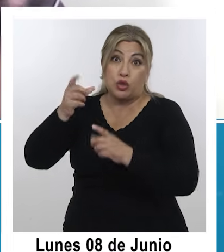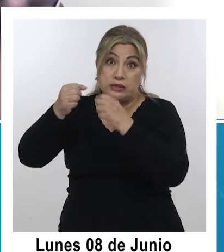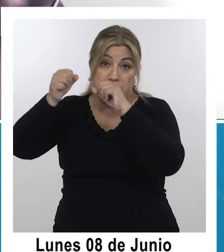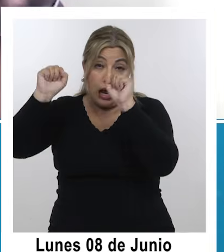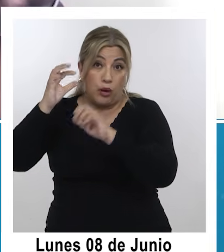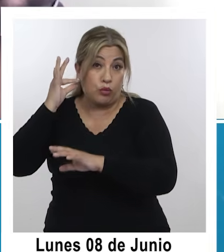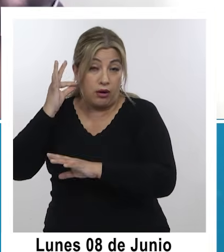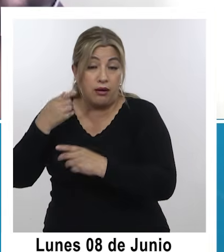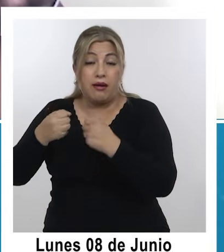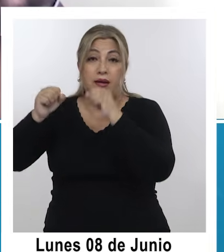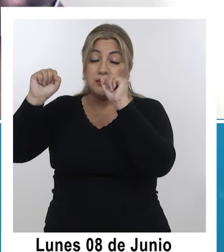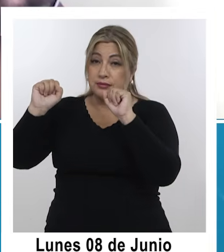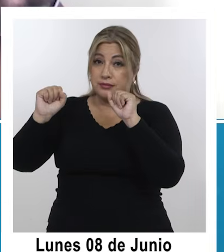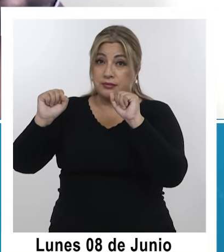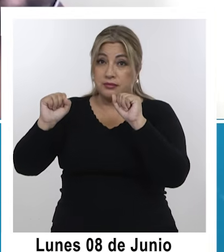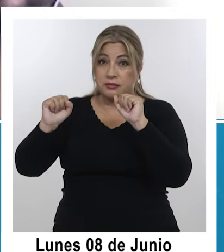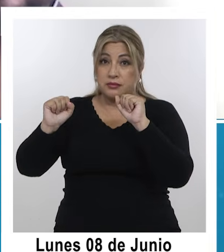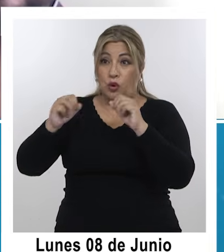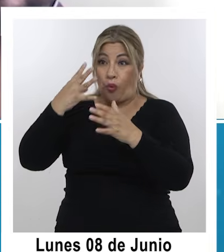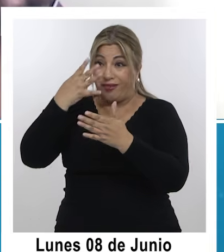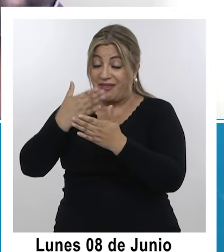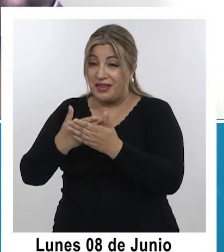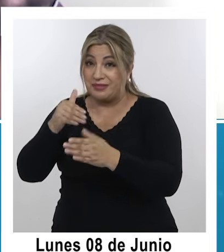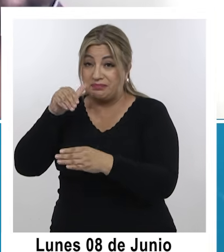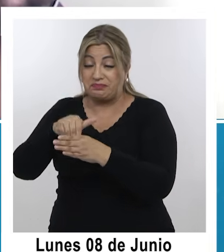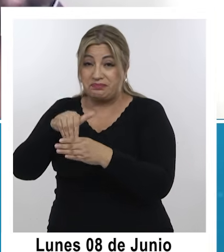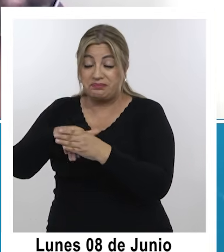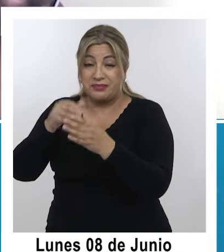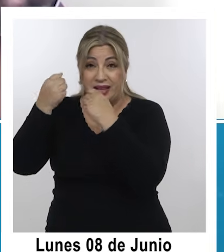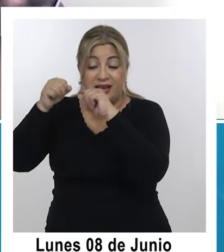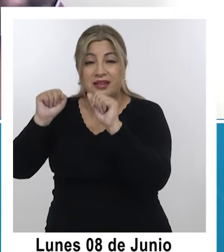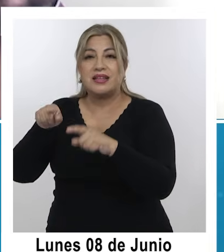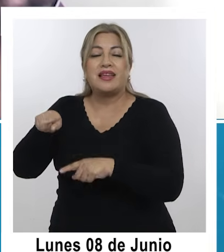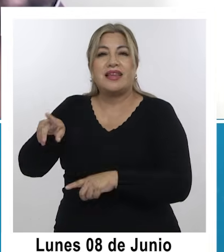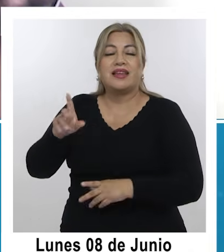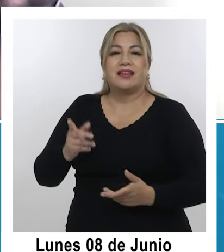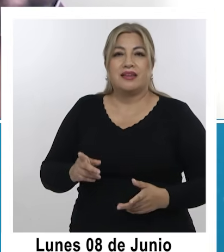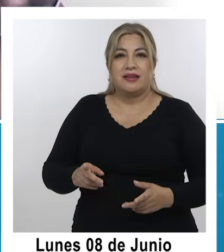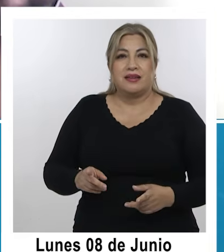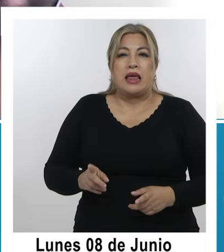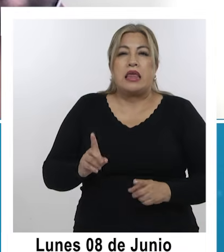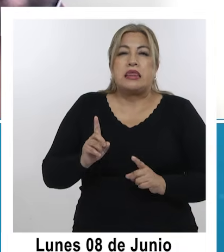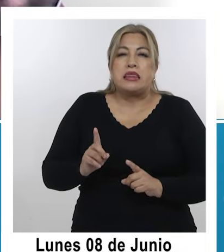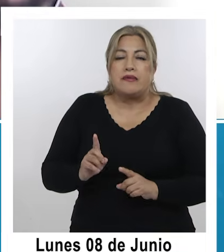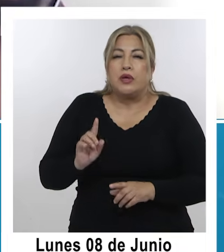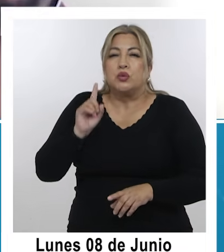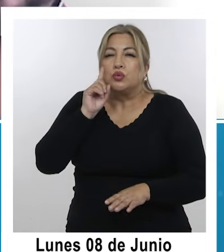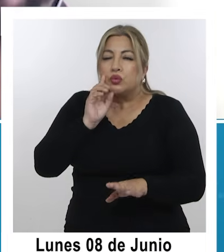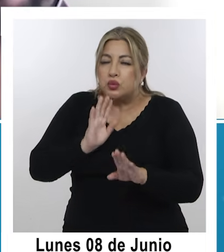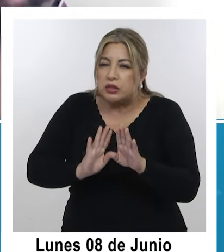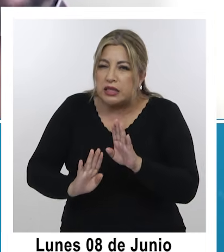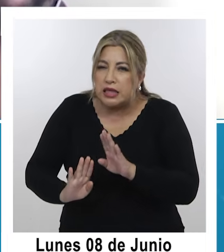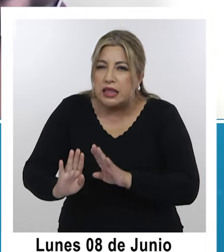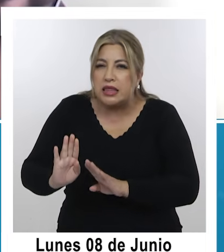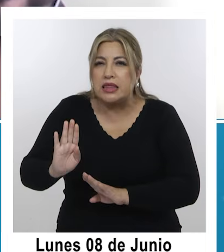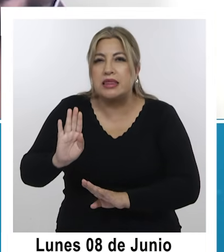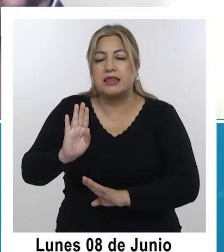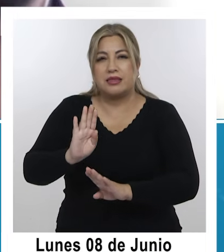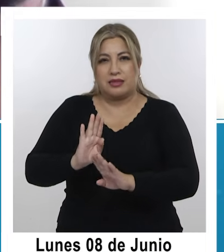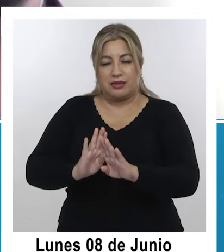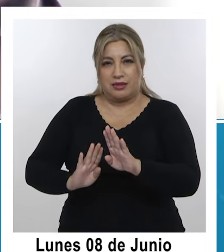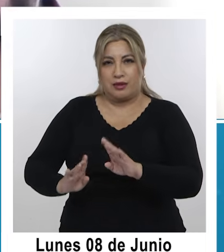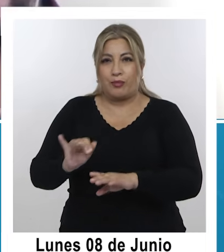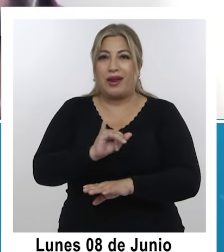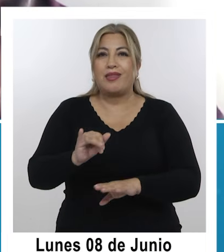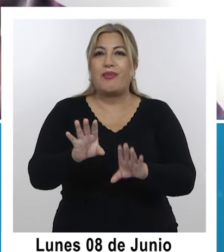si llega a ganar en esta cuarta elección que participa, va a tener que hilar fino Para para poder llegar a un convencer. consenso